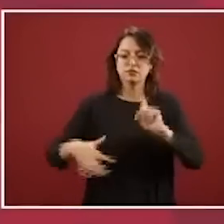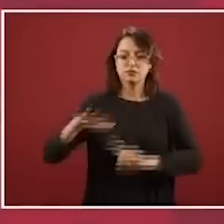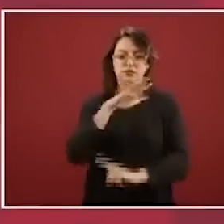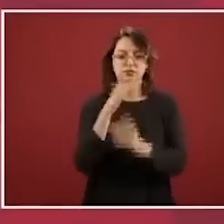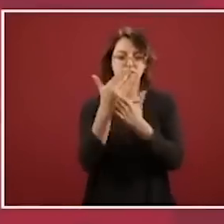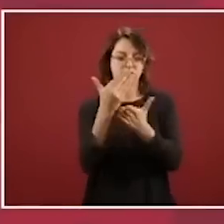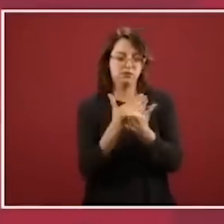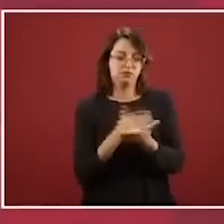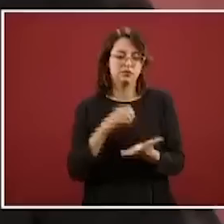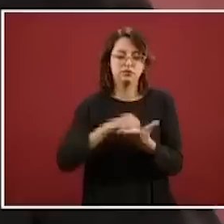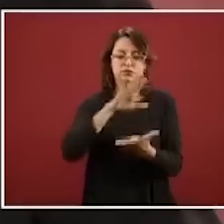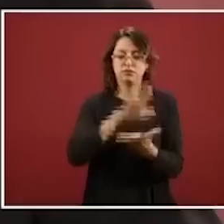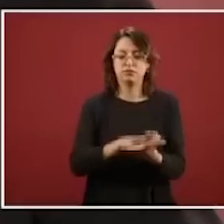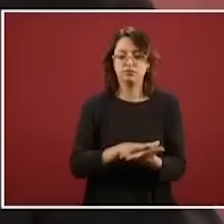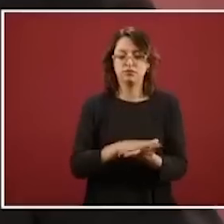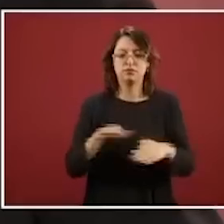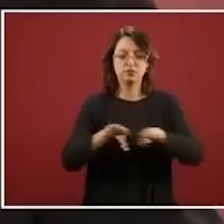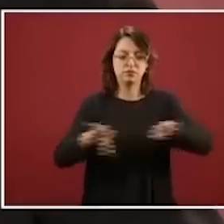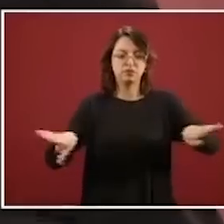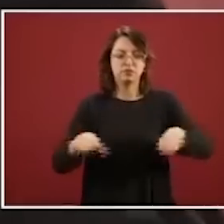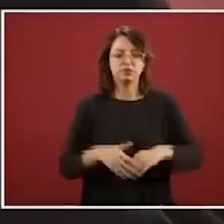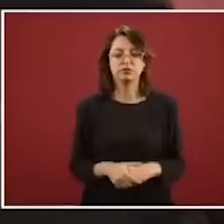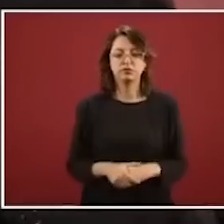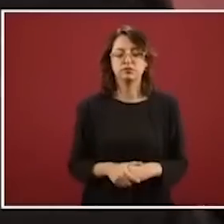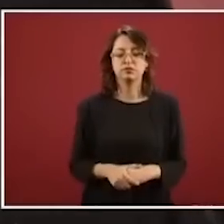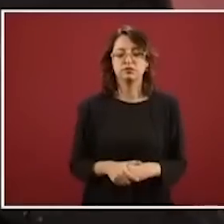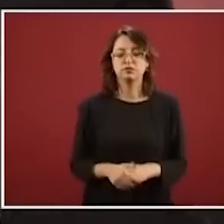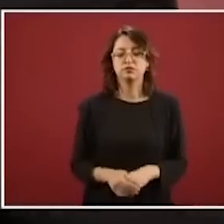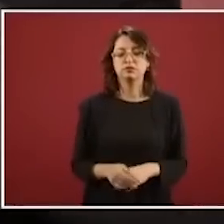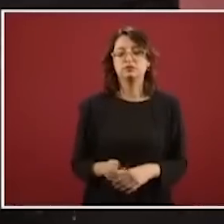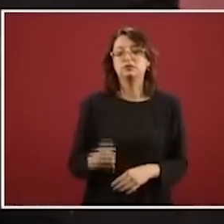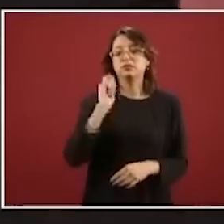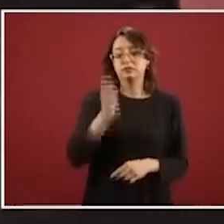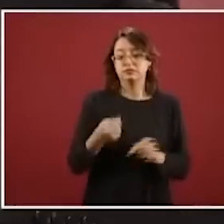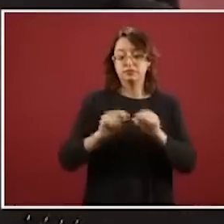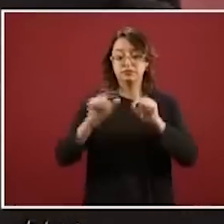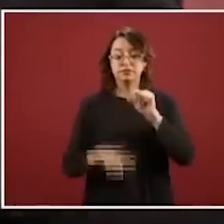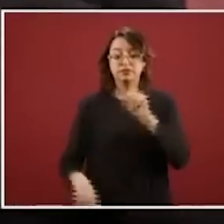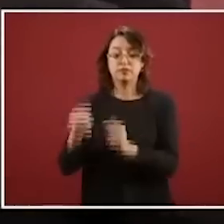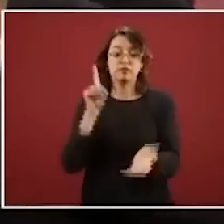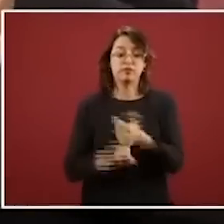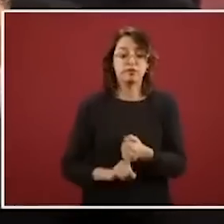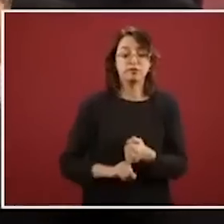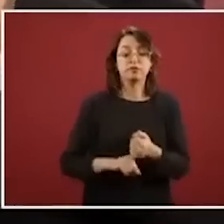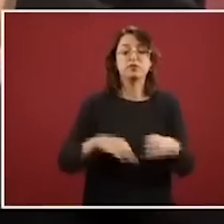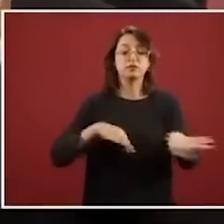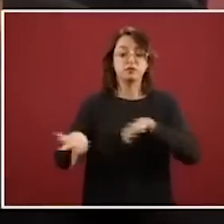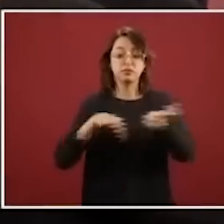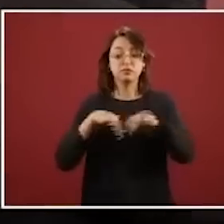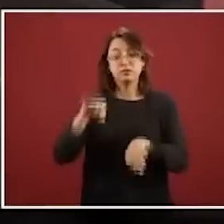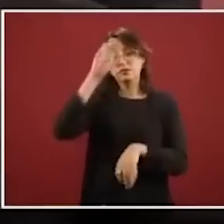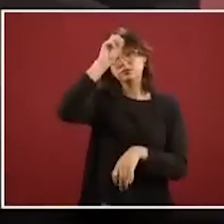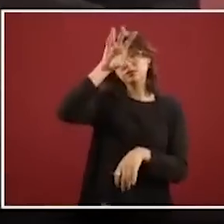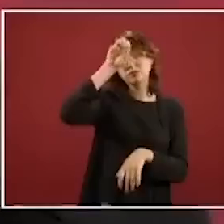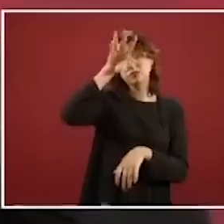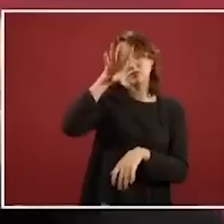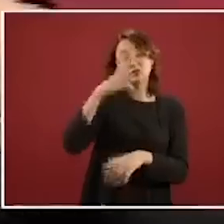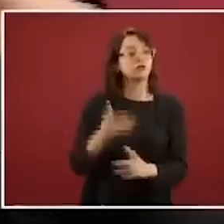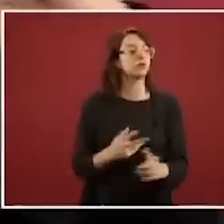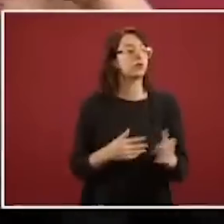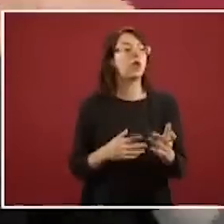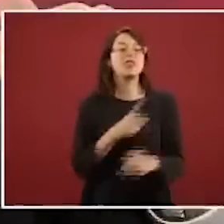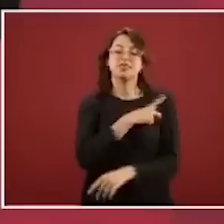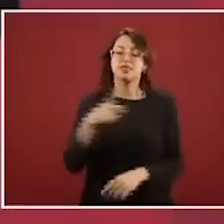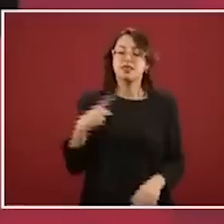establecida en nuestro territorio. Es decir, todas las actividades de minería en México van a tener que cumplir las normas laborales